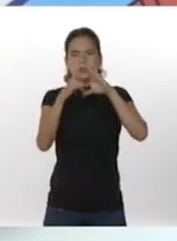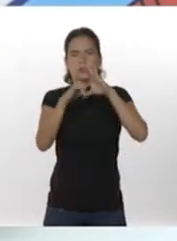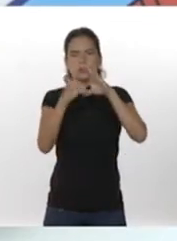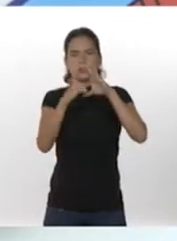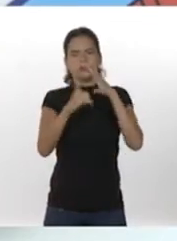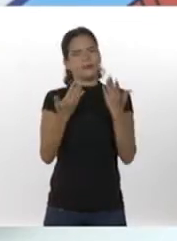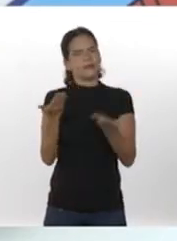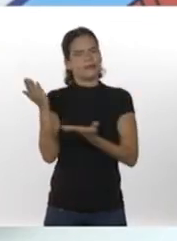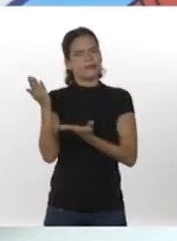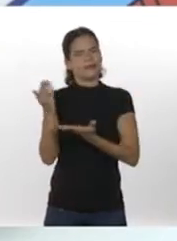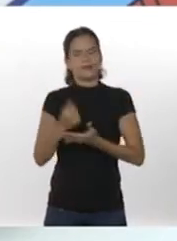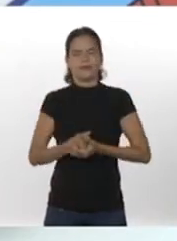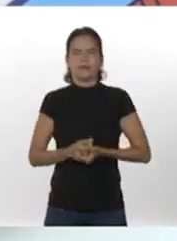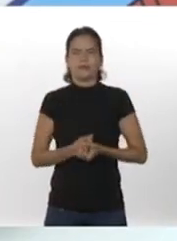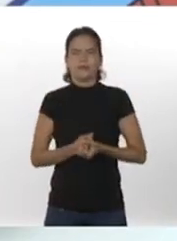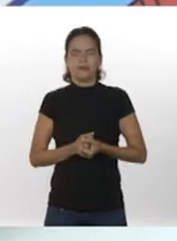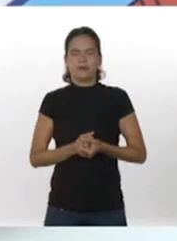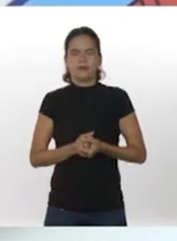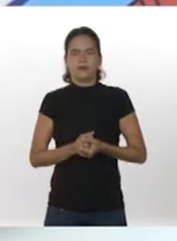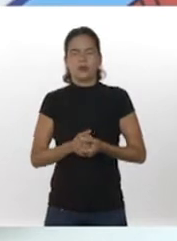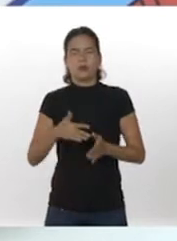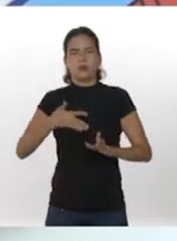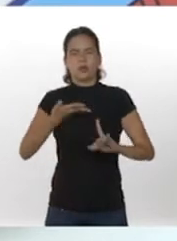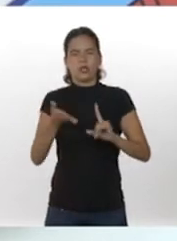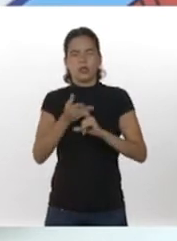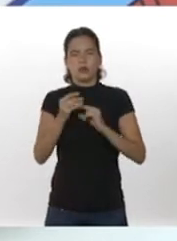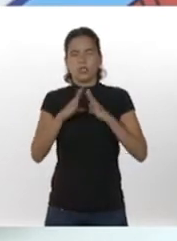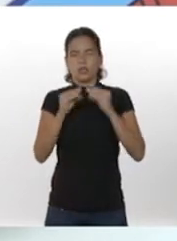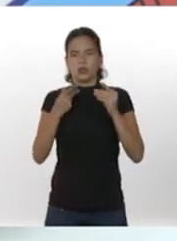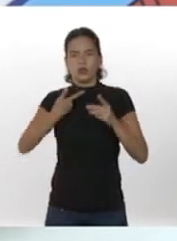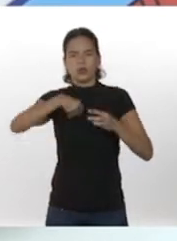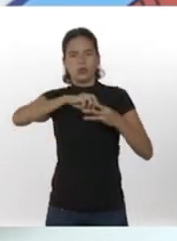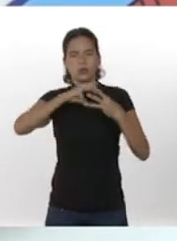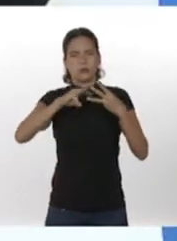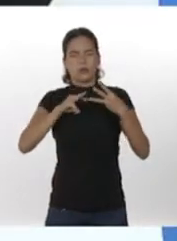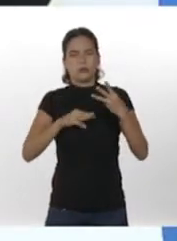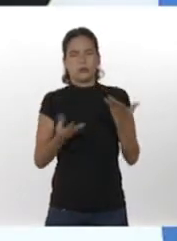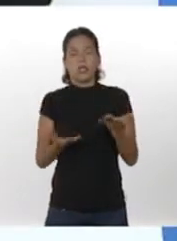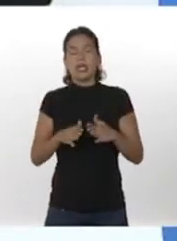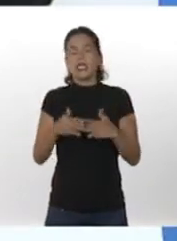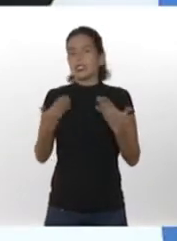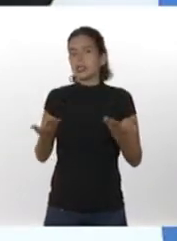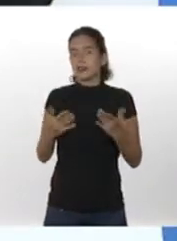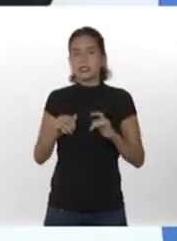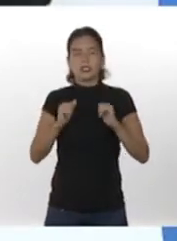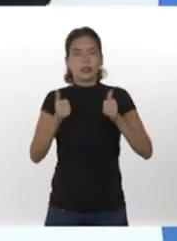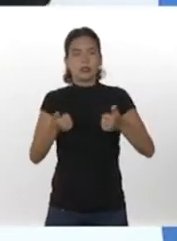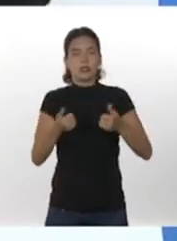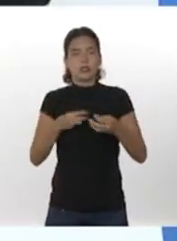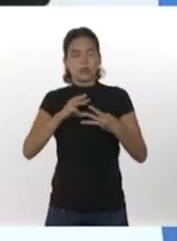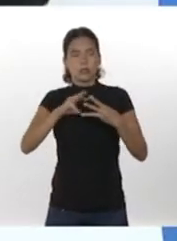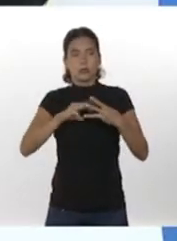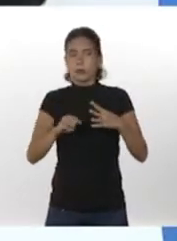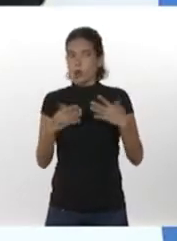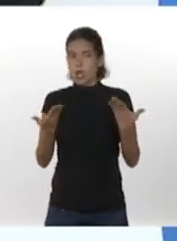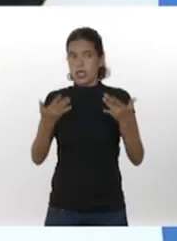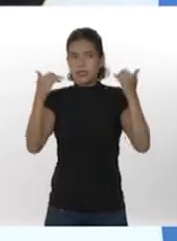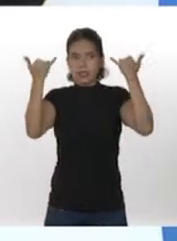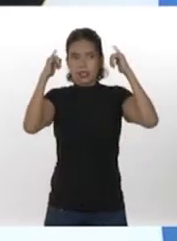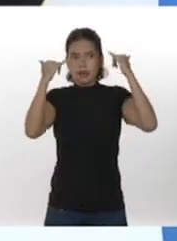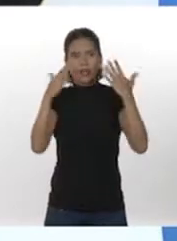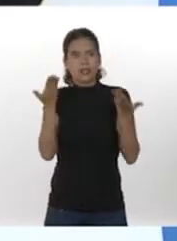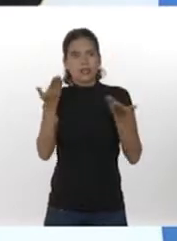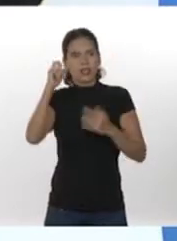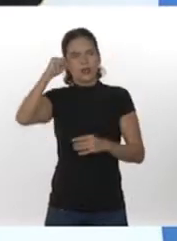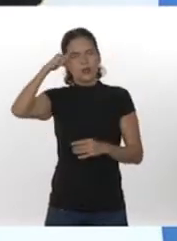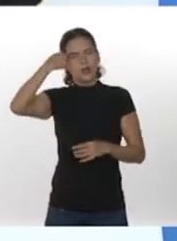YouTube como Cada Familia Una Escuela Oficial. Podrás encontrar todos nuestros programas. Pero Minangeli, ¿qué te parece si damos inicio a nuestro programa con qué se celebra,